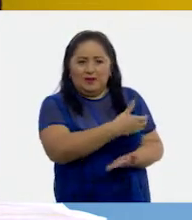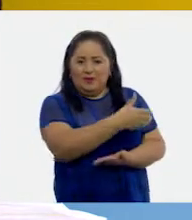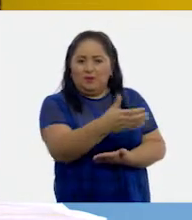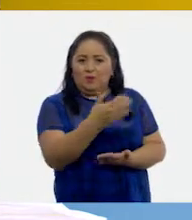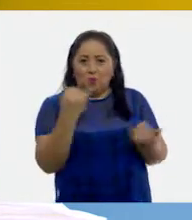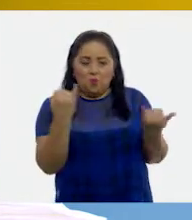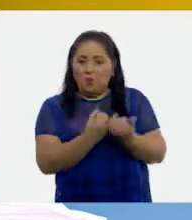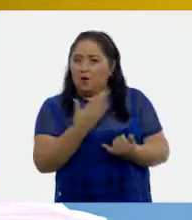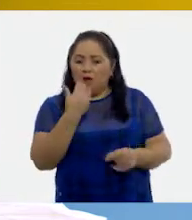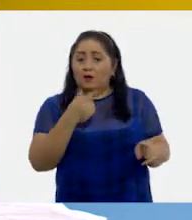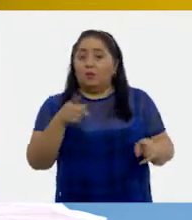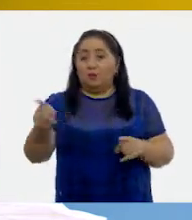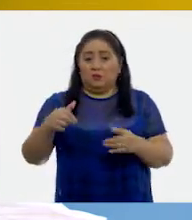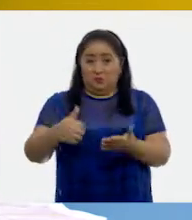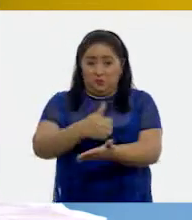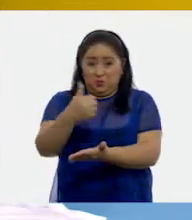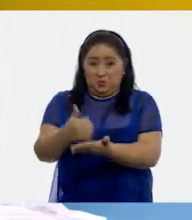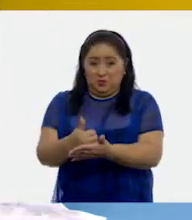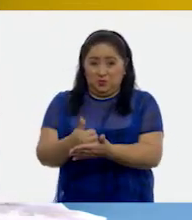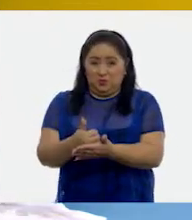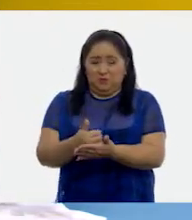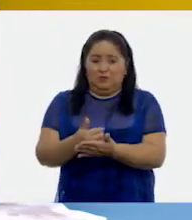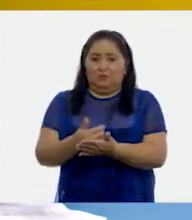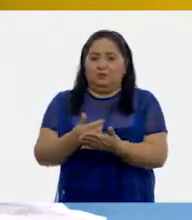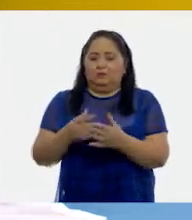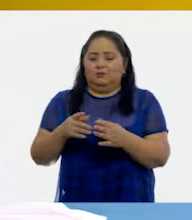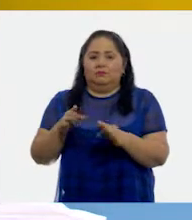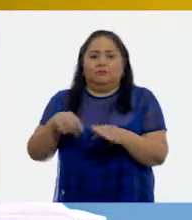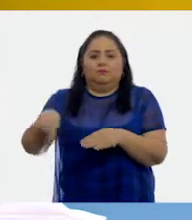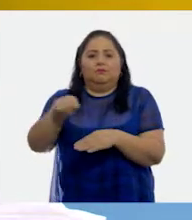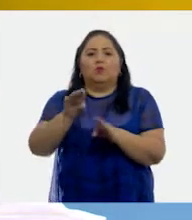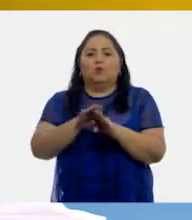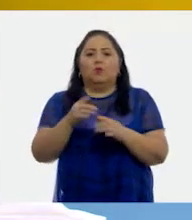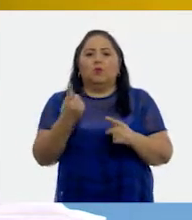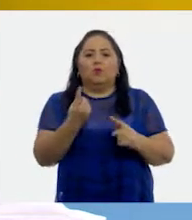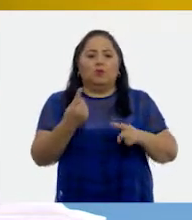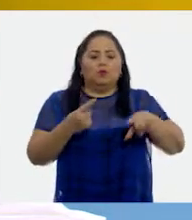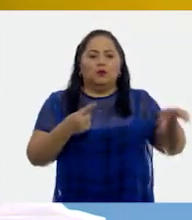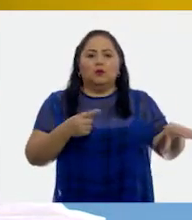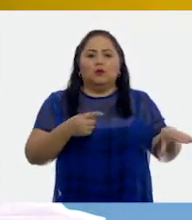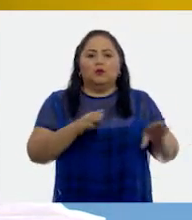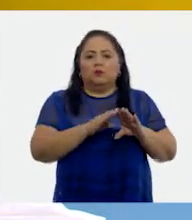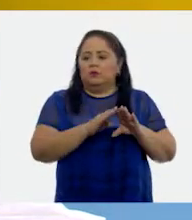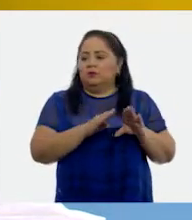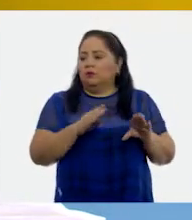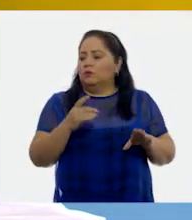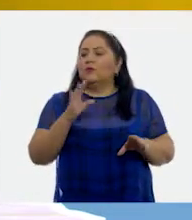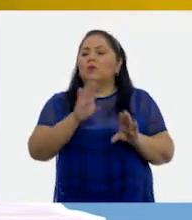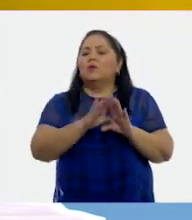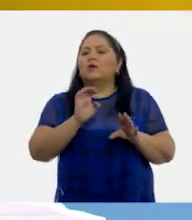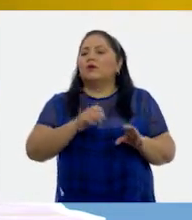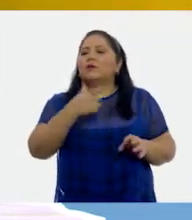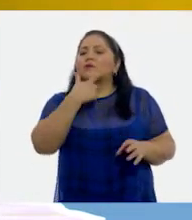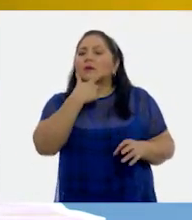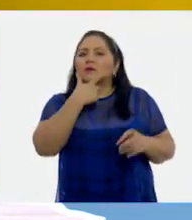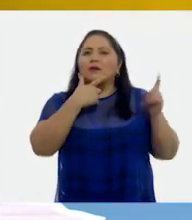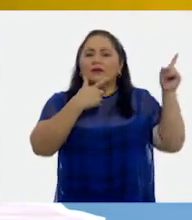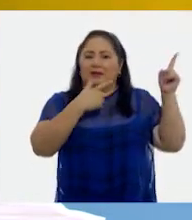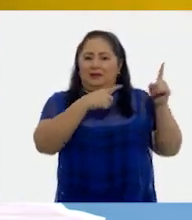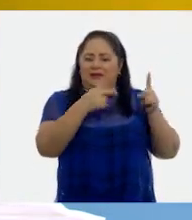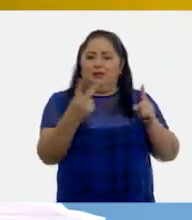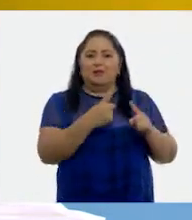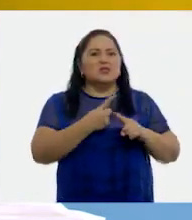equipamiento una ciudad de Reino Unido que una ciudad de India. Y la misma